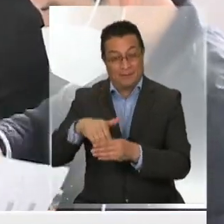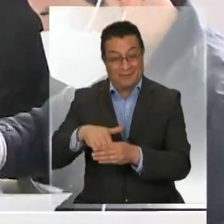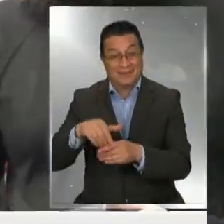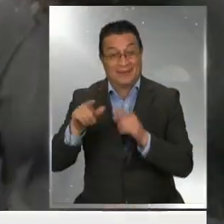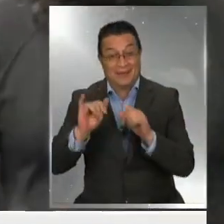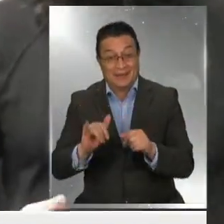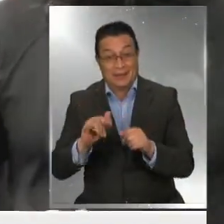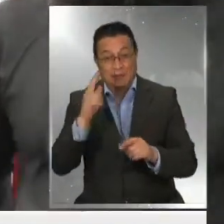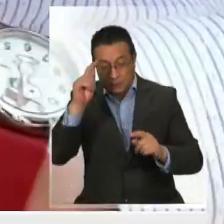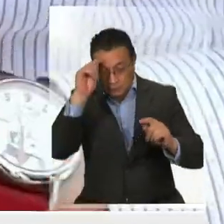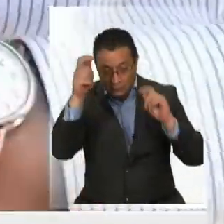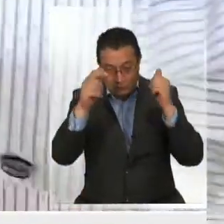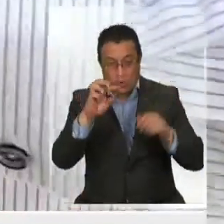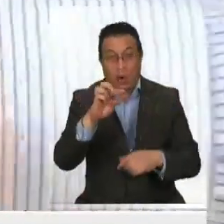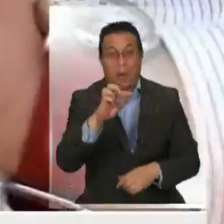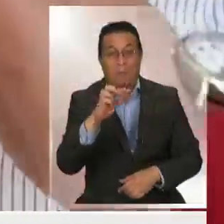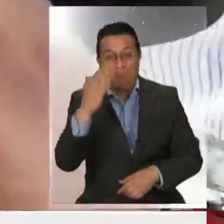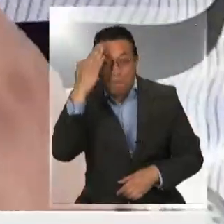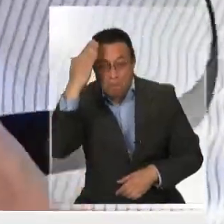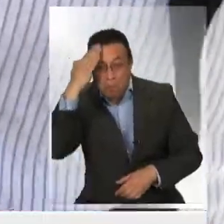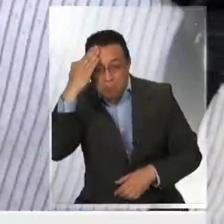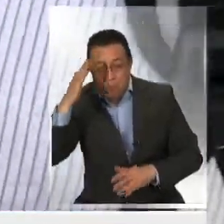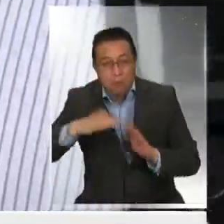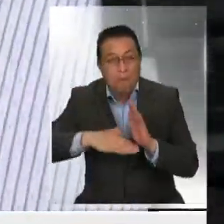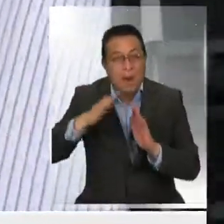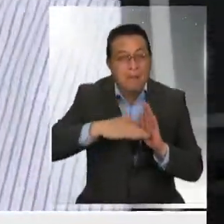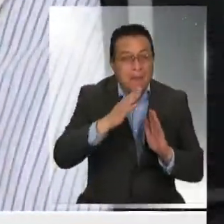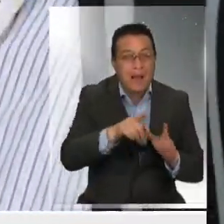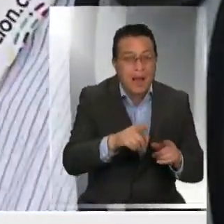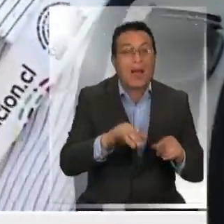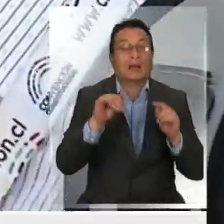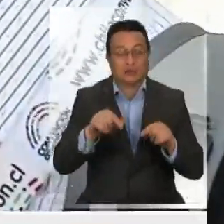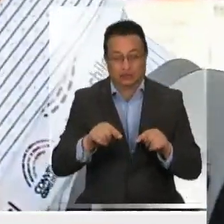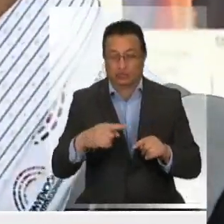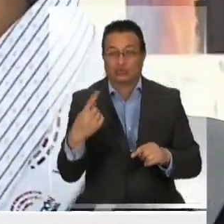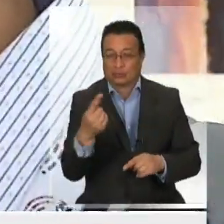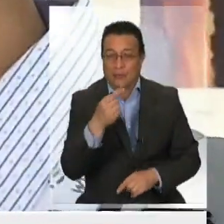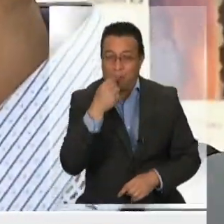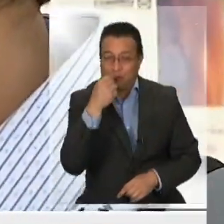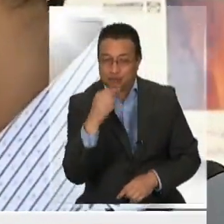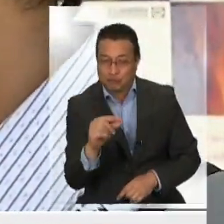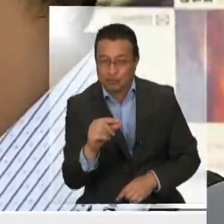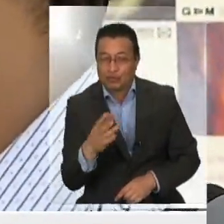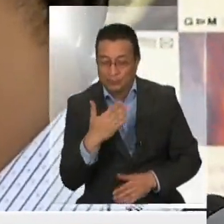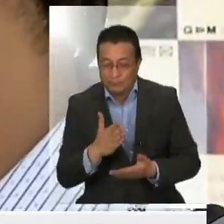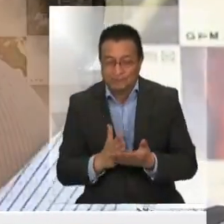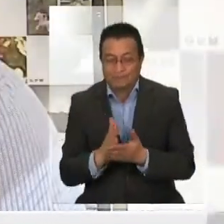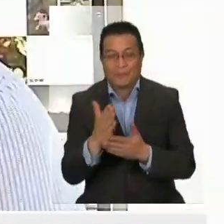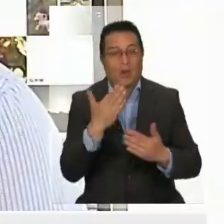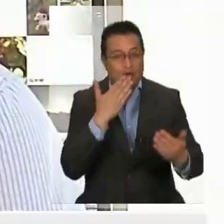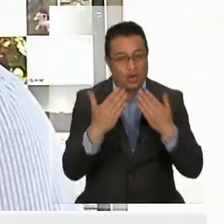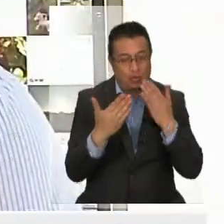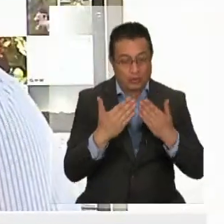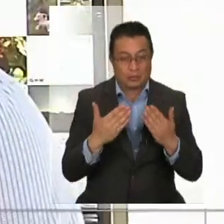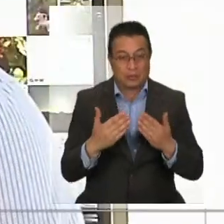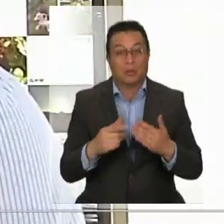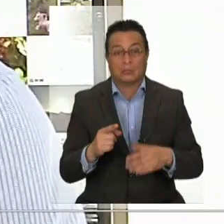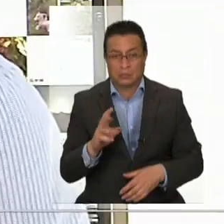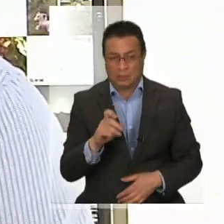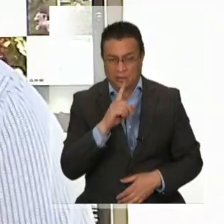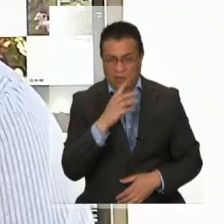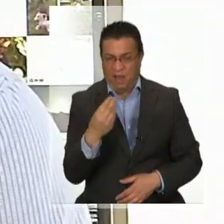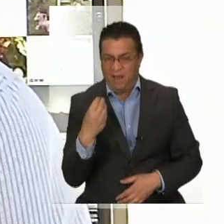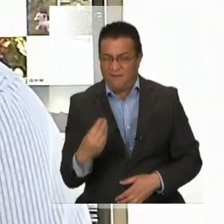las iniciativas populares. Para otros, aún es demasiado pronto para comenzar esta discusión. No sé, a mí me parece razonable,